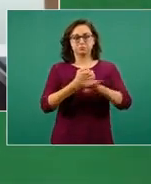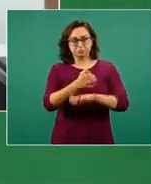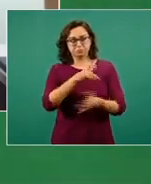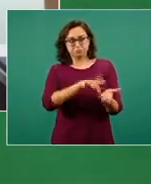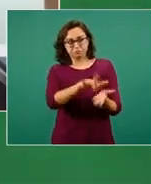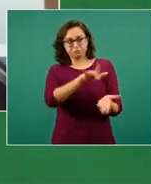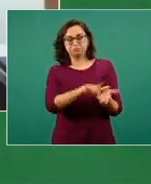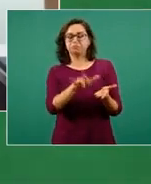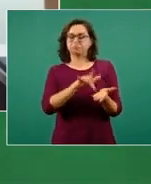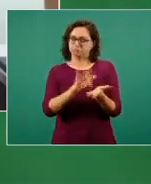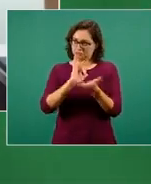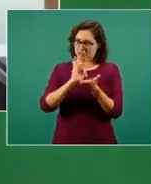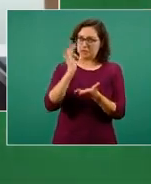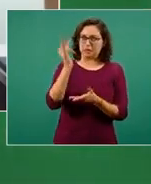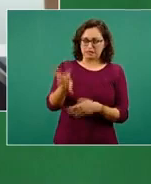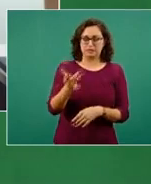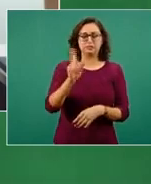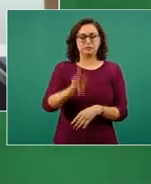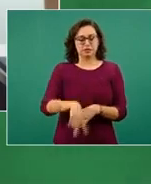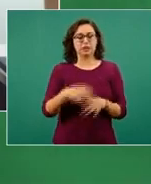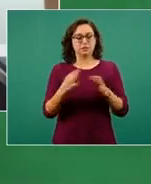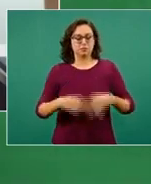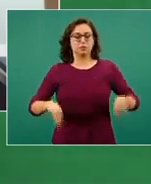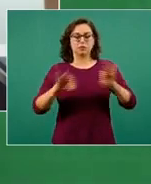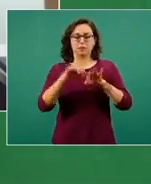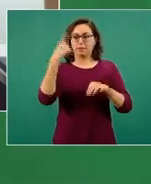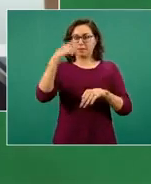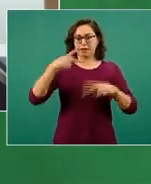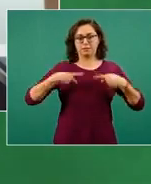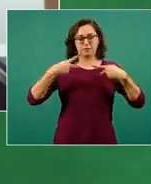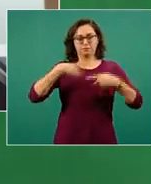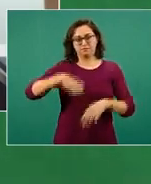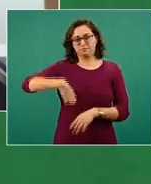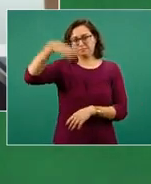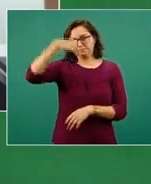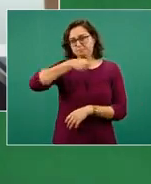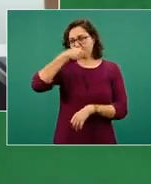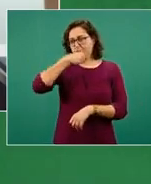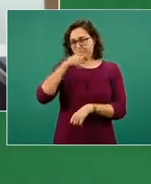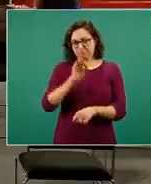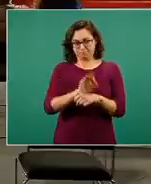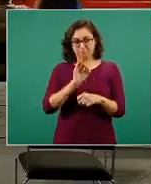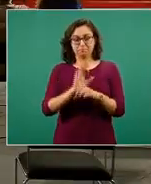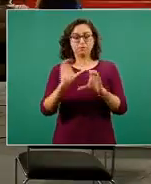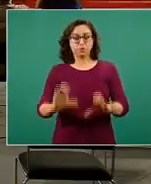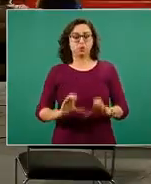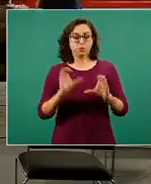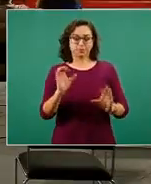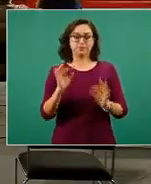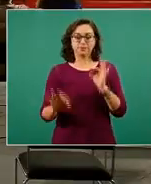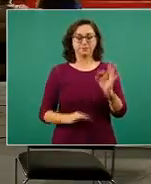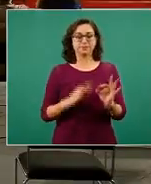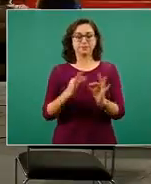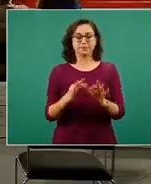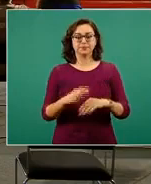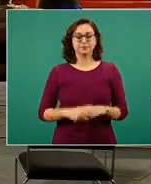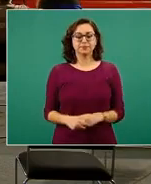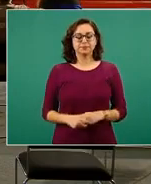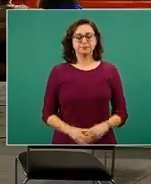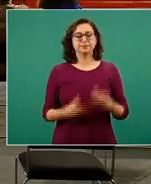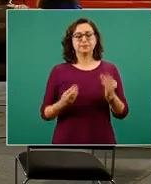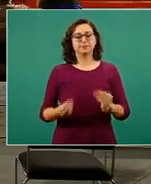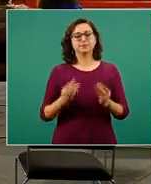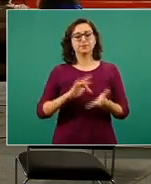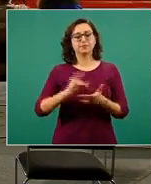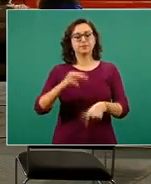estas vacunas que han sido muy importantes para el cuidado de nuestros adultos mayores. Es cuanto. Muchas gracias, doctor Javier Lozano